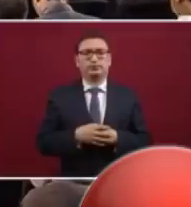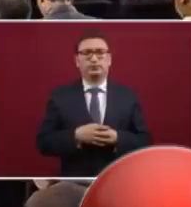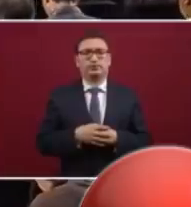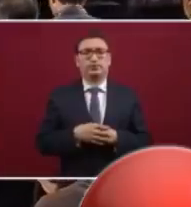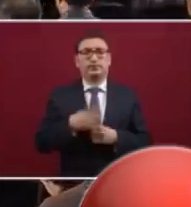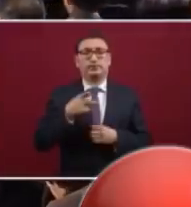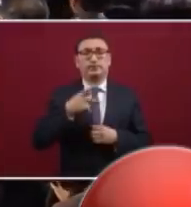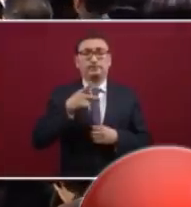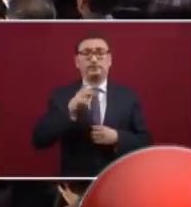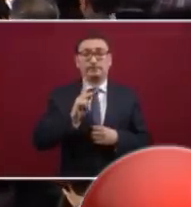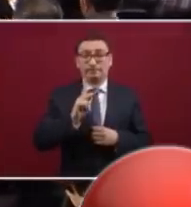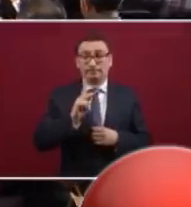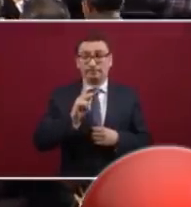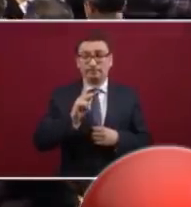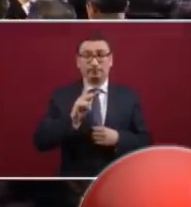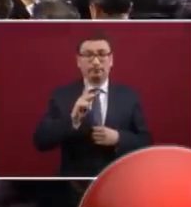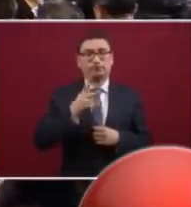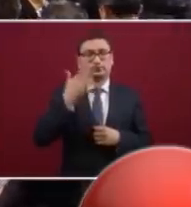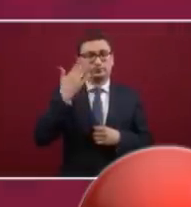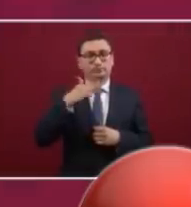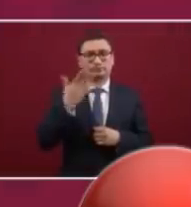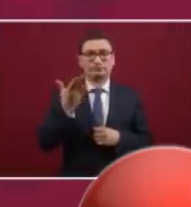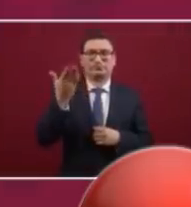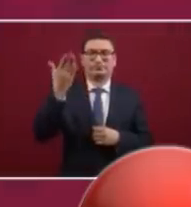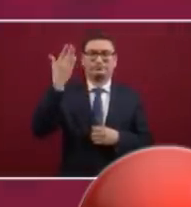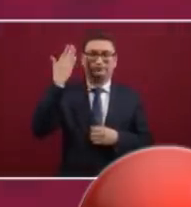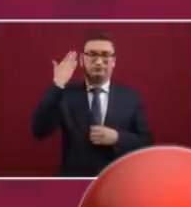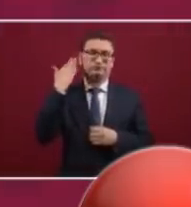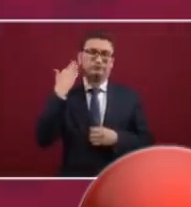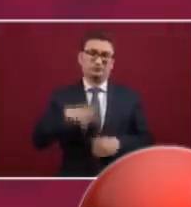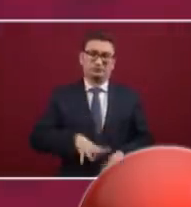terminar el abuso que existía,